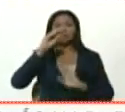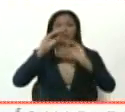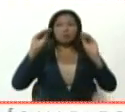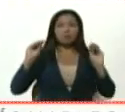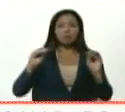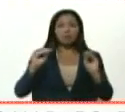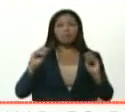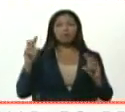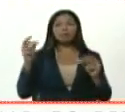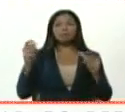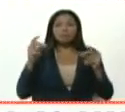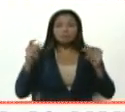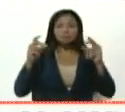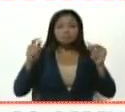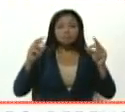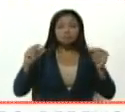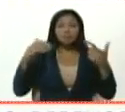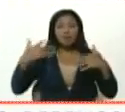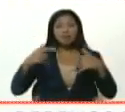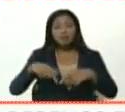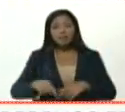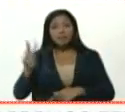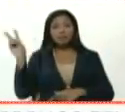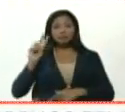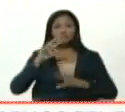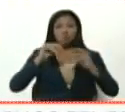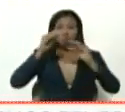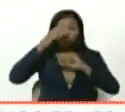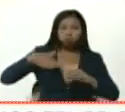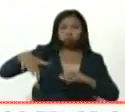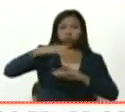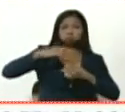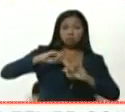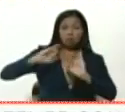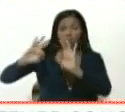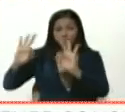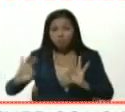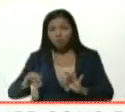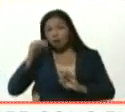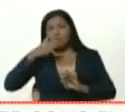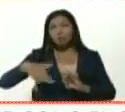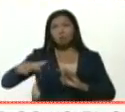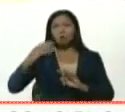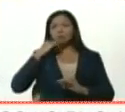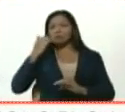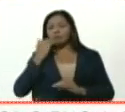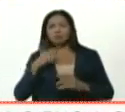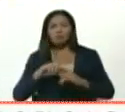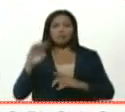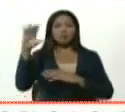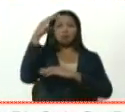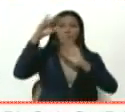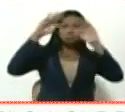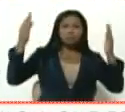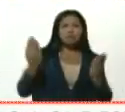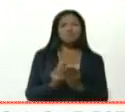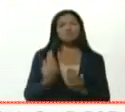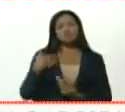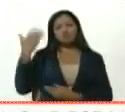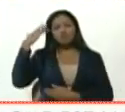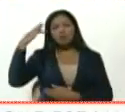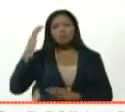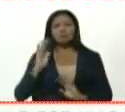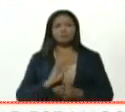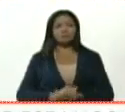campana de la alerta nacional a todo nuestro pueblo y a los pueblos hermanos de Colombia y del mundo.